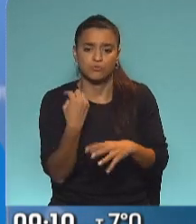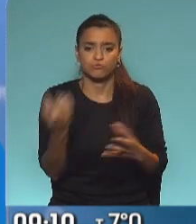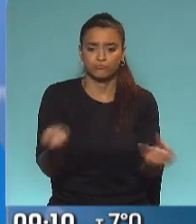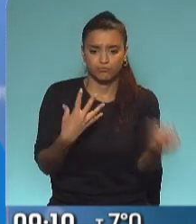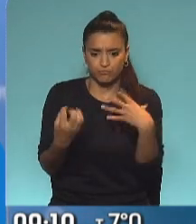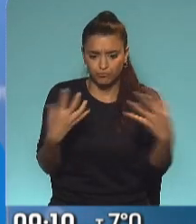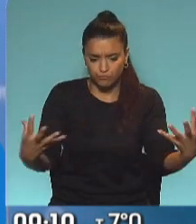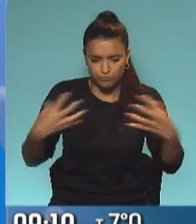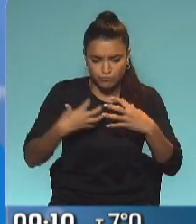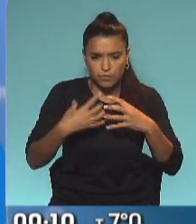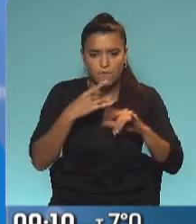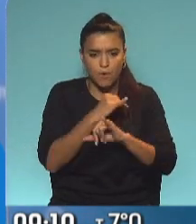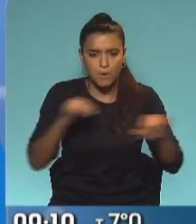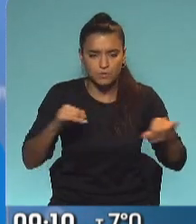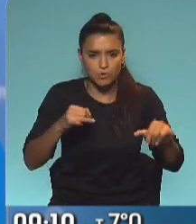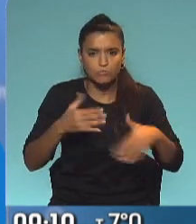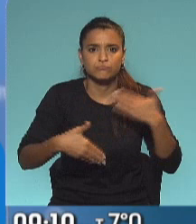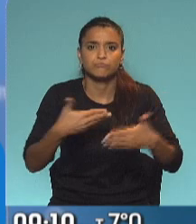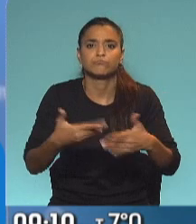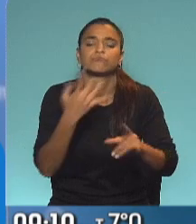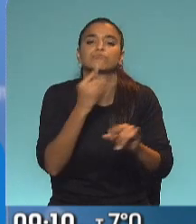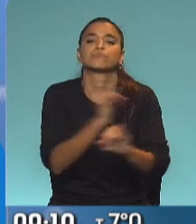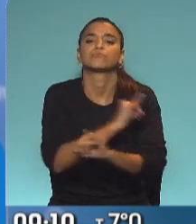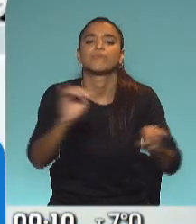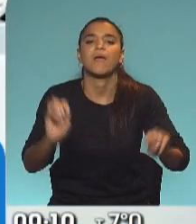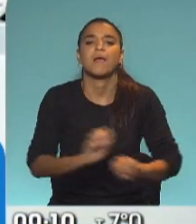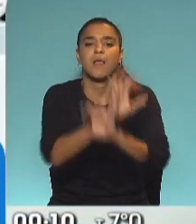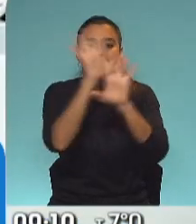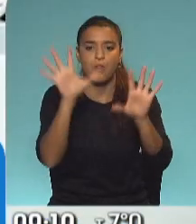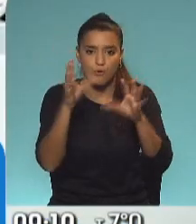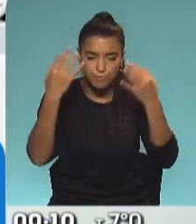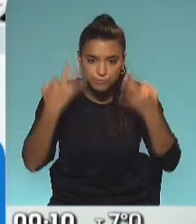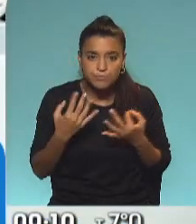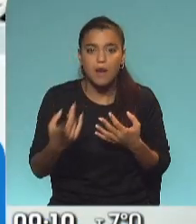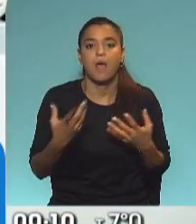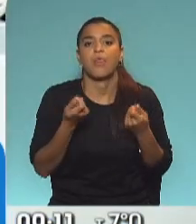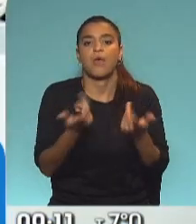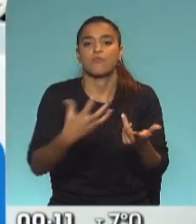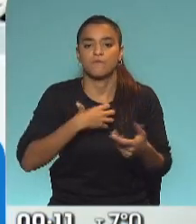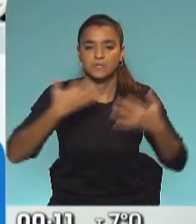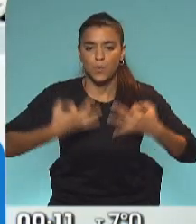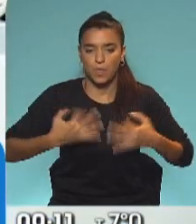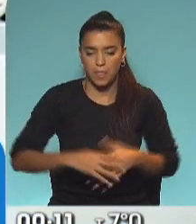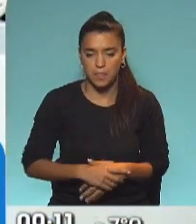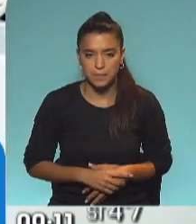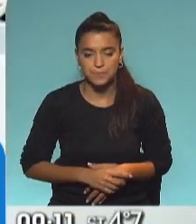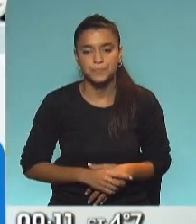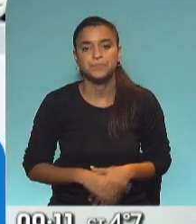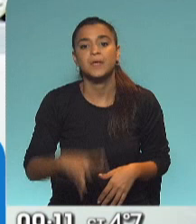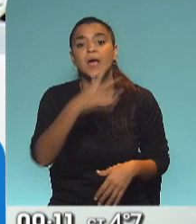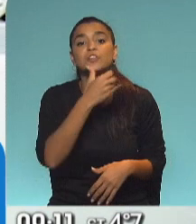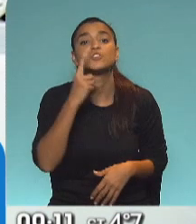los datos, procesar la información e informarla con transparencia para generar confianza y seguridad.